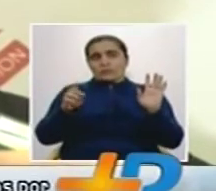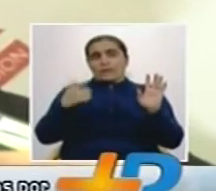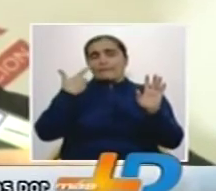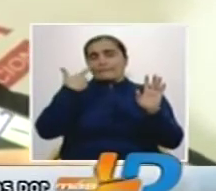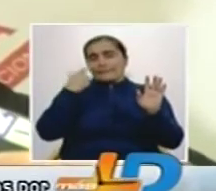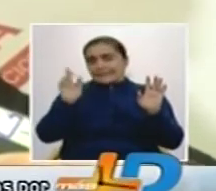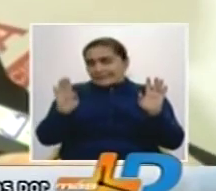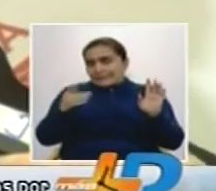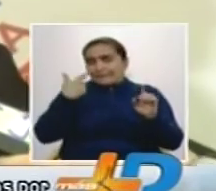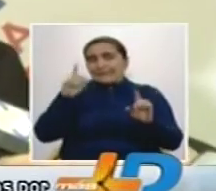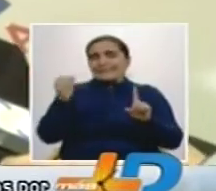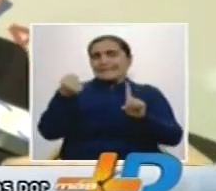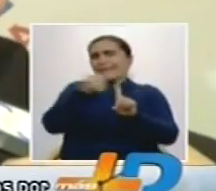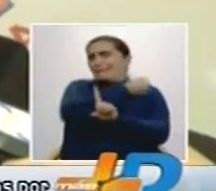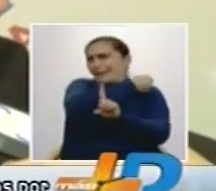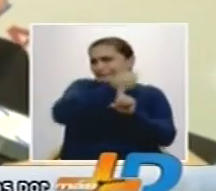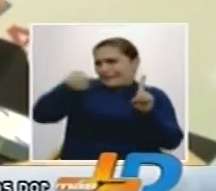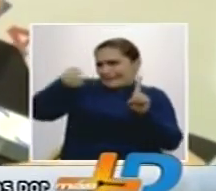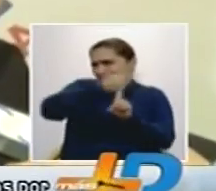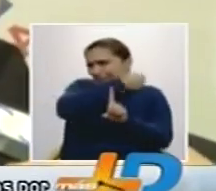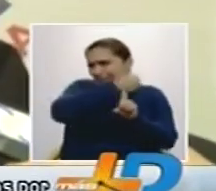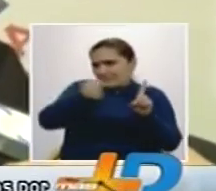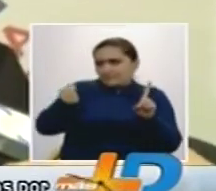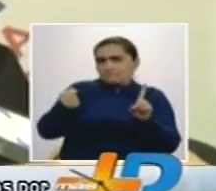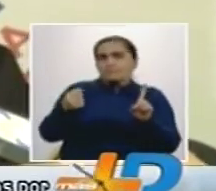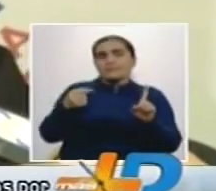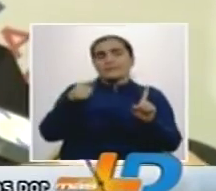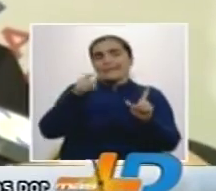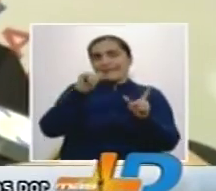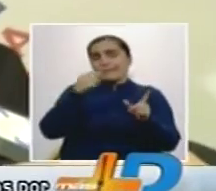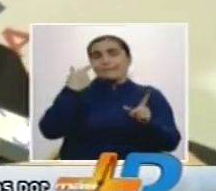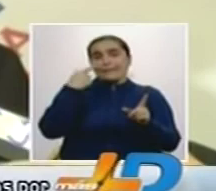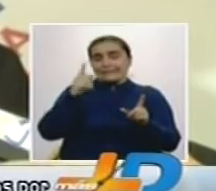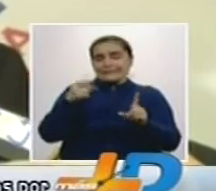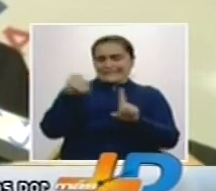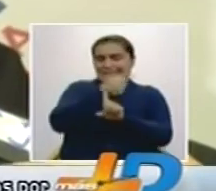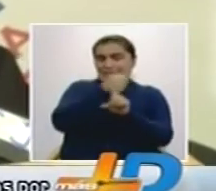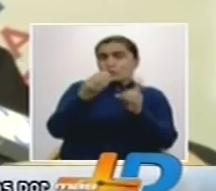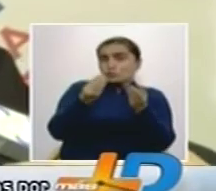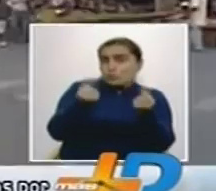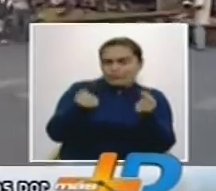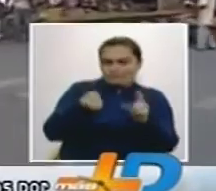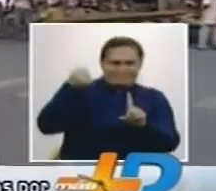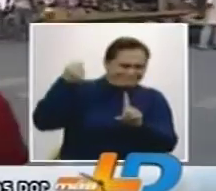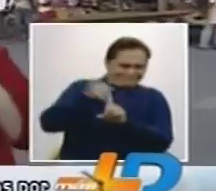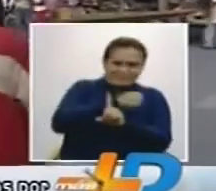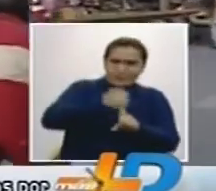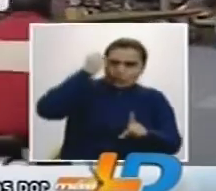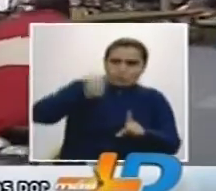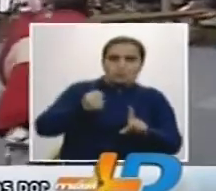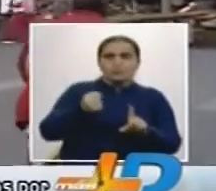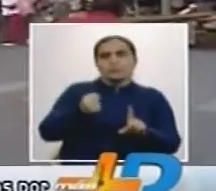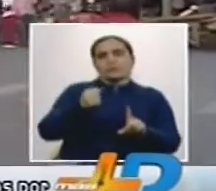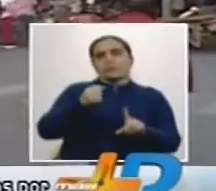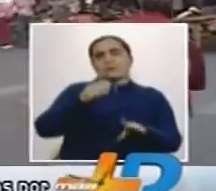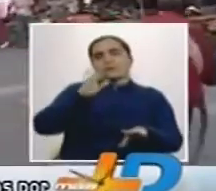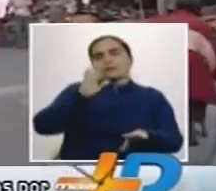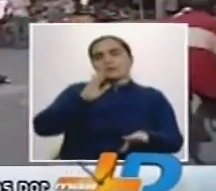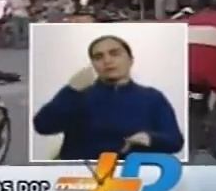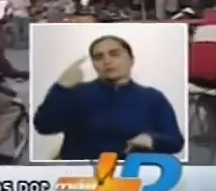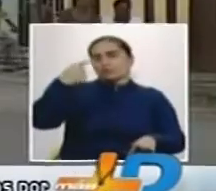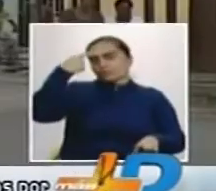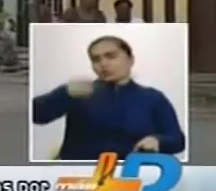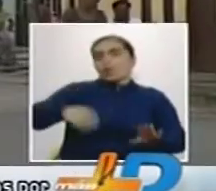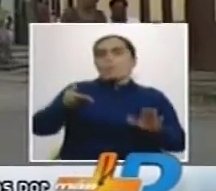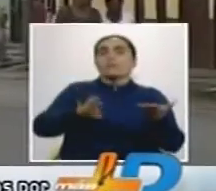acciones de agresión física que al parecer fue excesiva y ocasiona la muerte de este ciudadano. Entonces se van a imputar